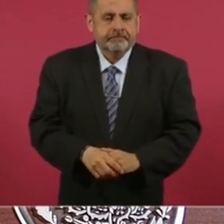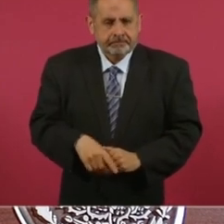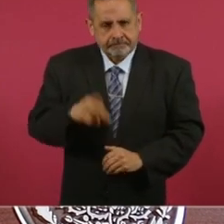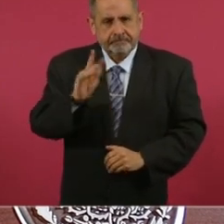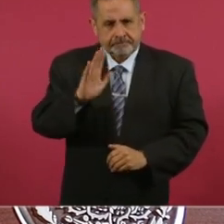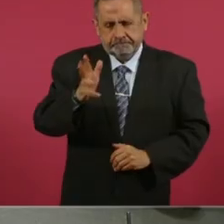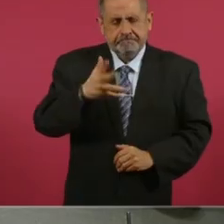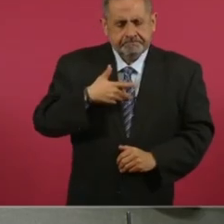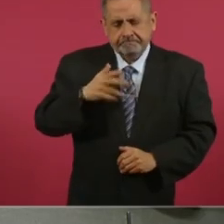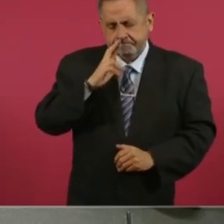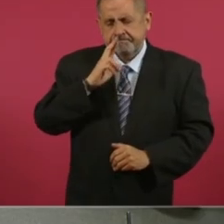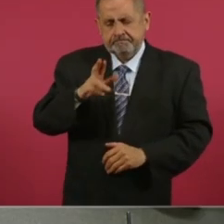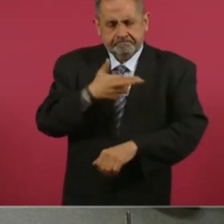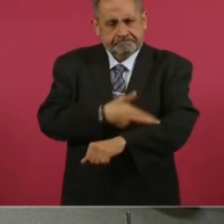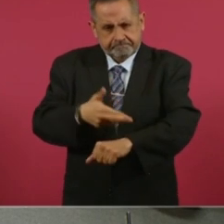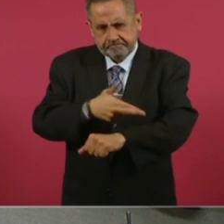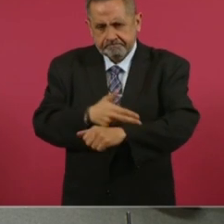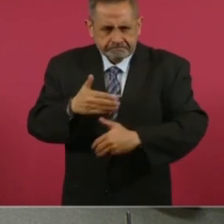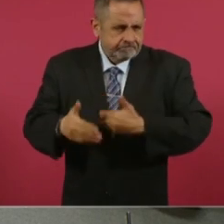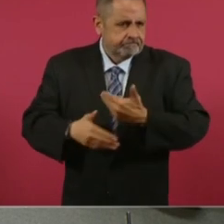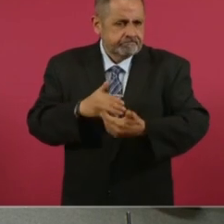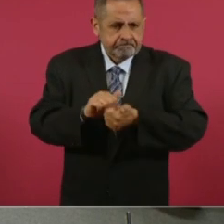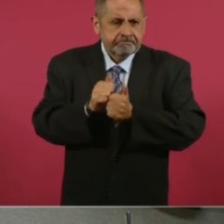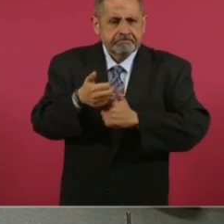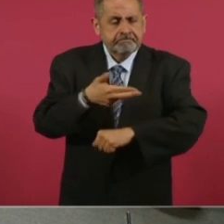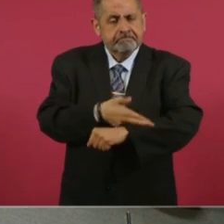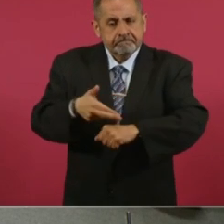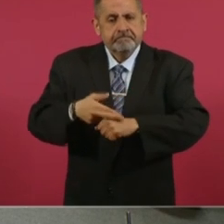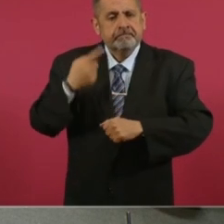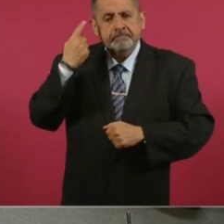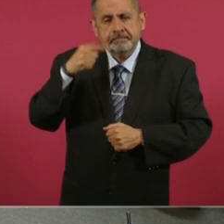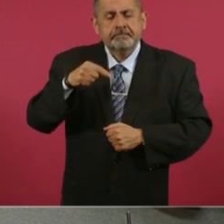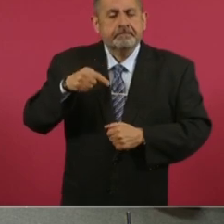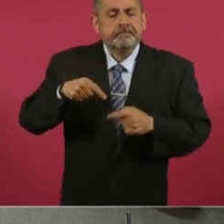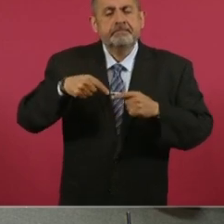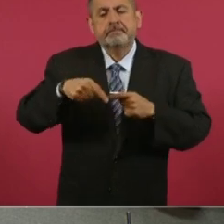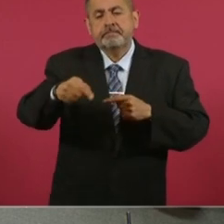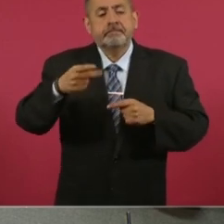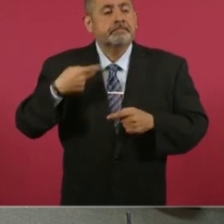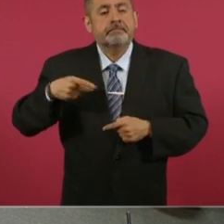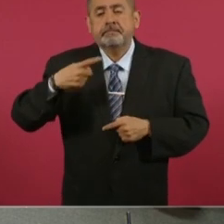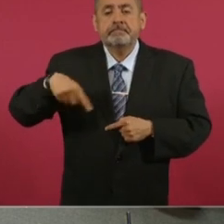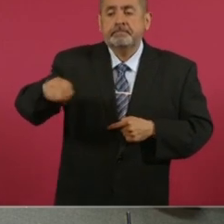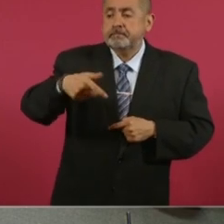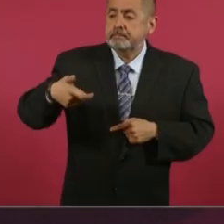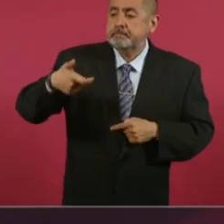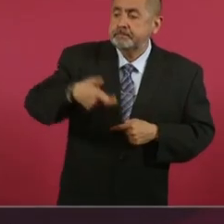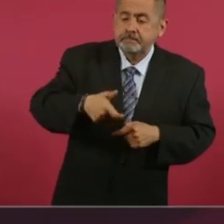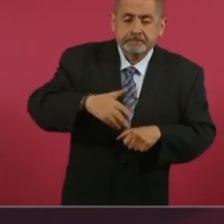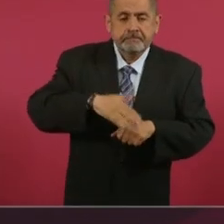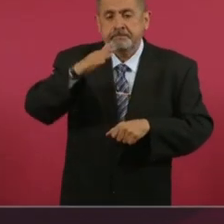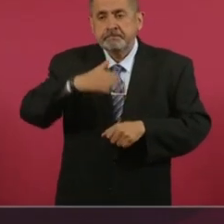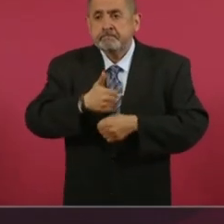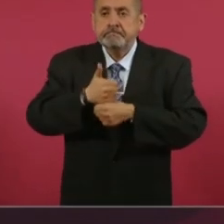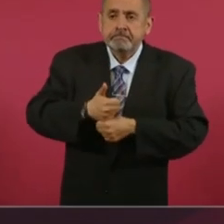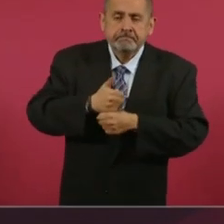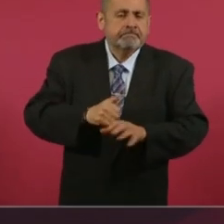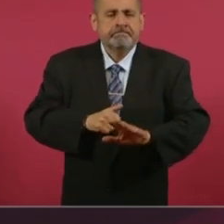Pero ya estamos actuando para que el consumidor no padezca, que no